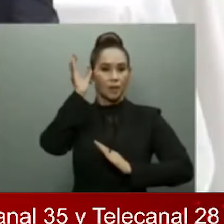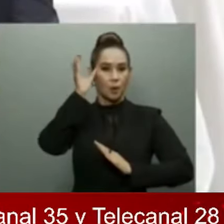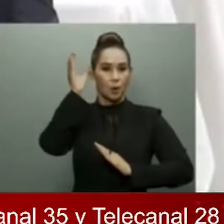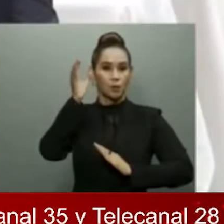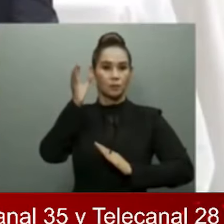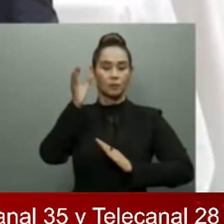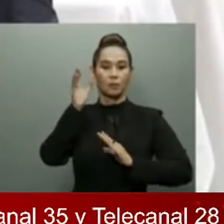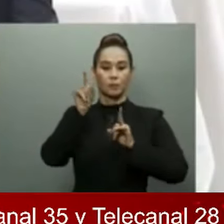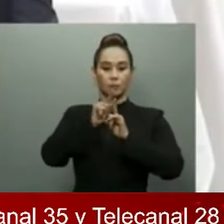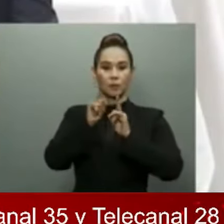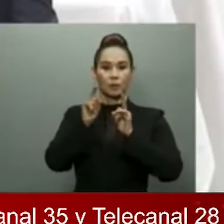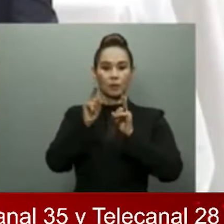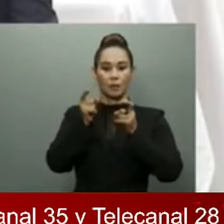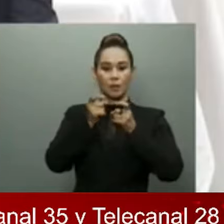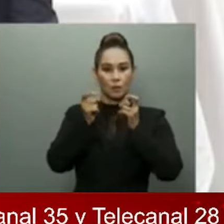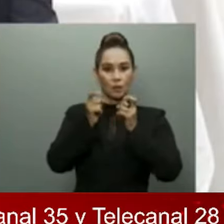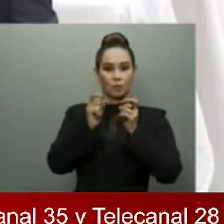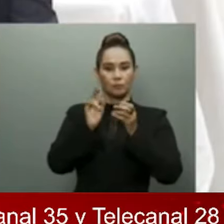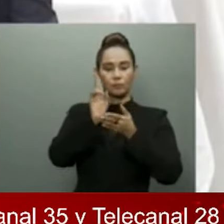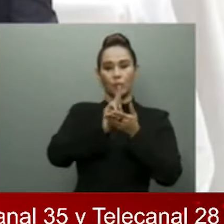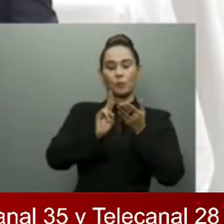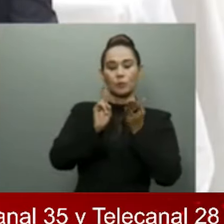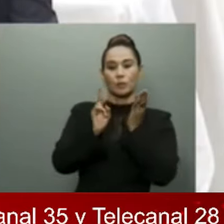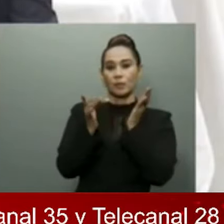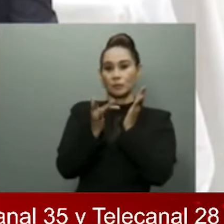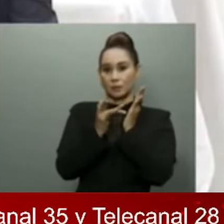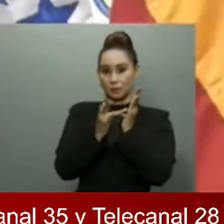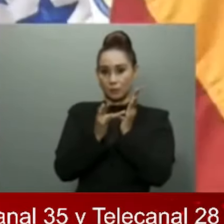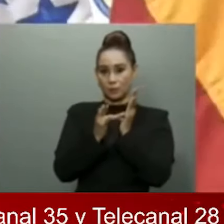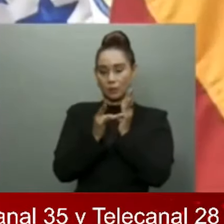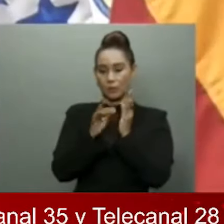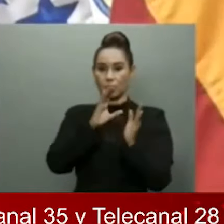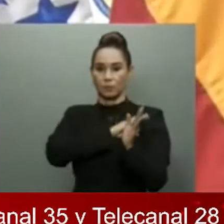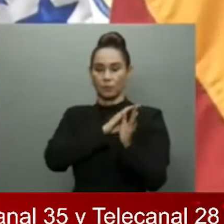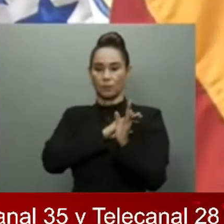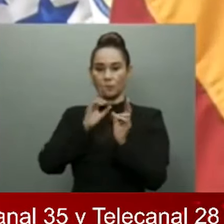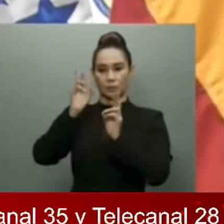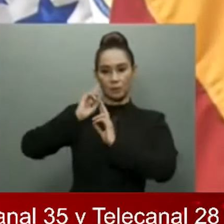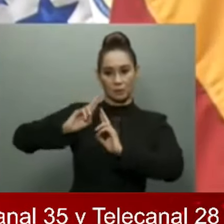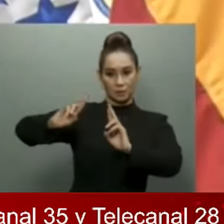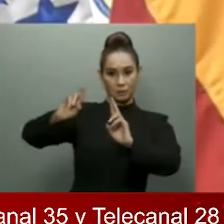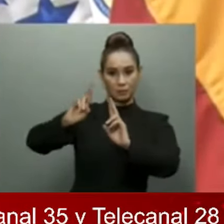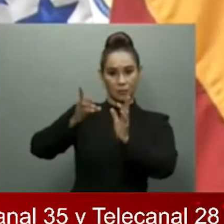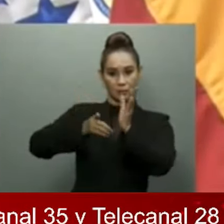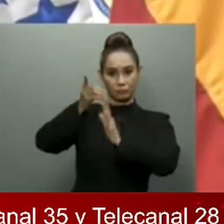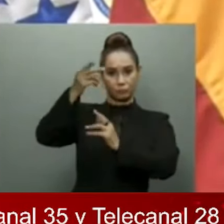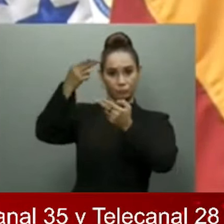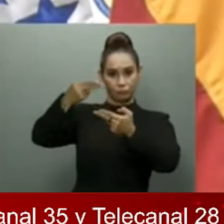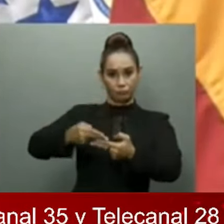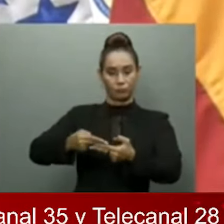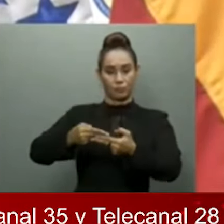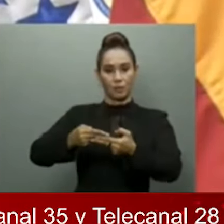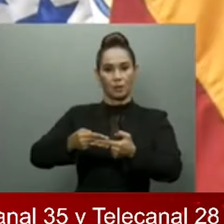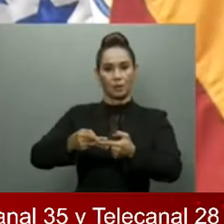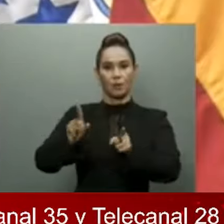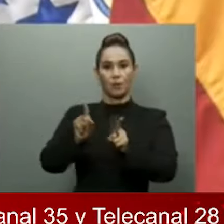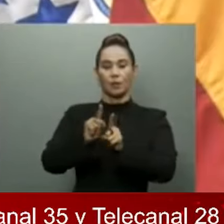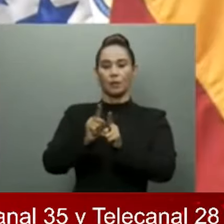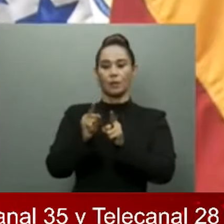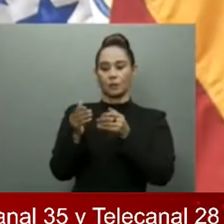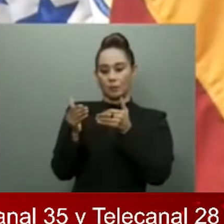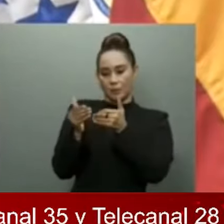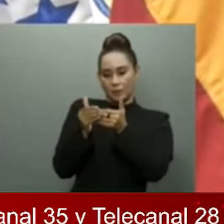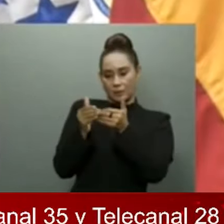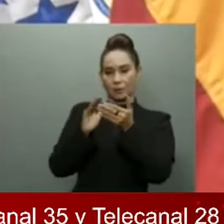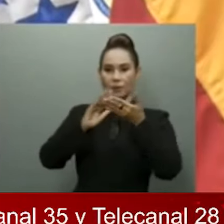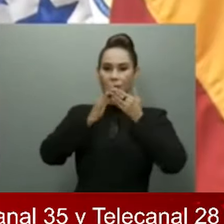la tecnología. Una policía respetuosa de los derechos humanos, la ética y la cercanía a